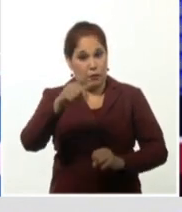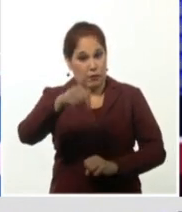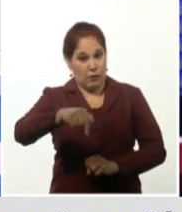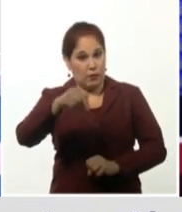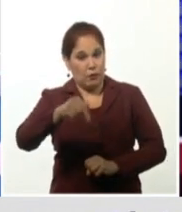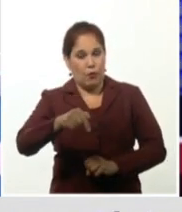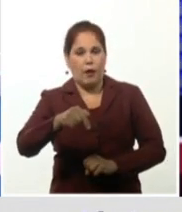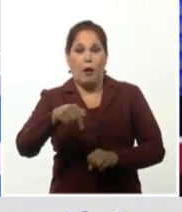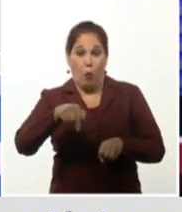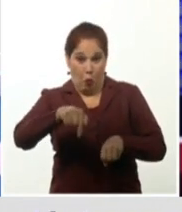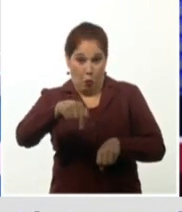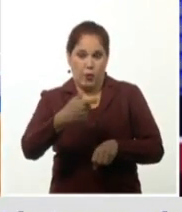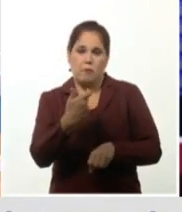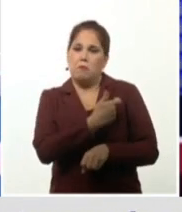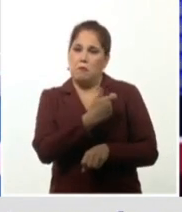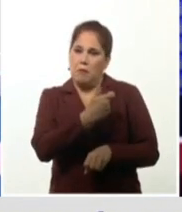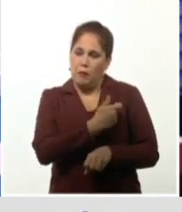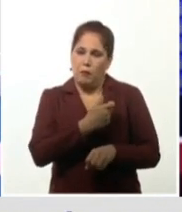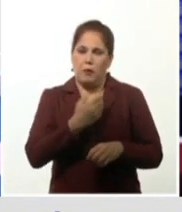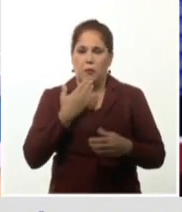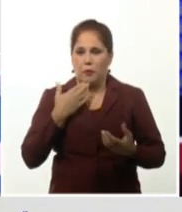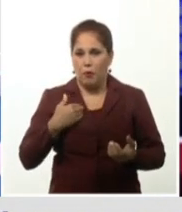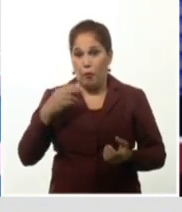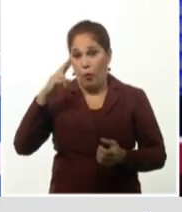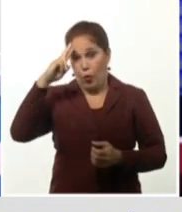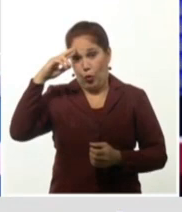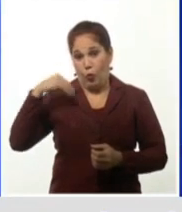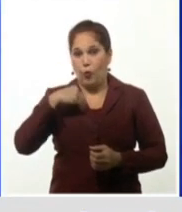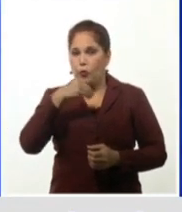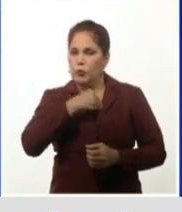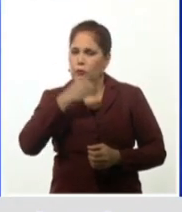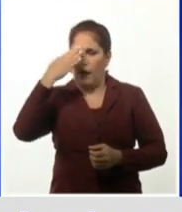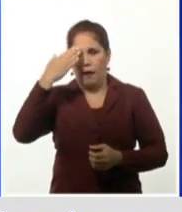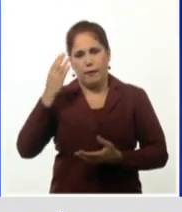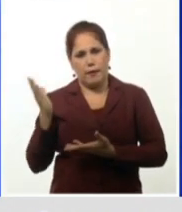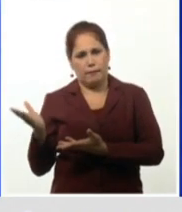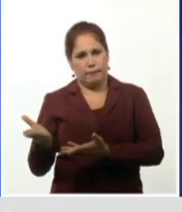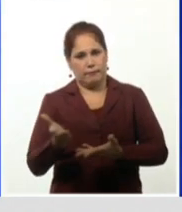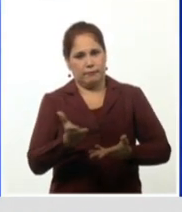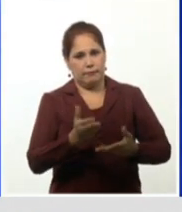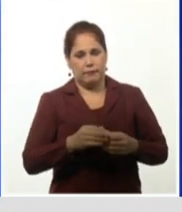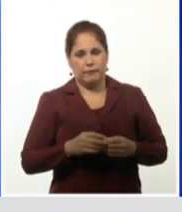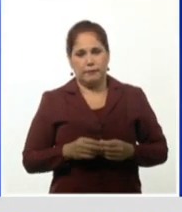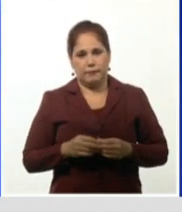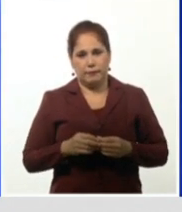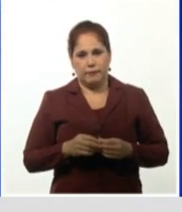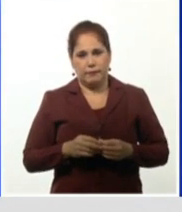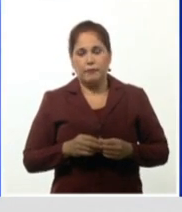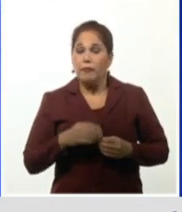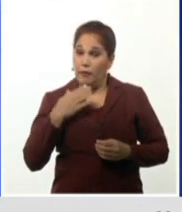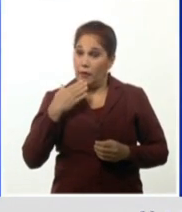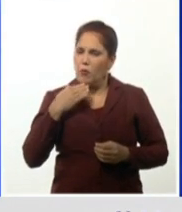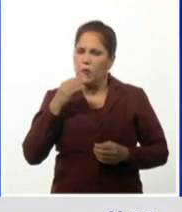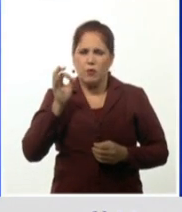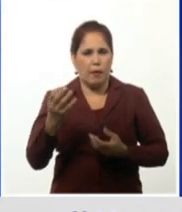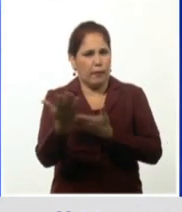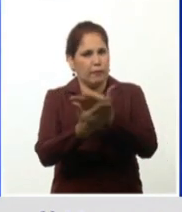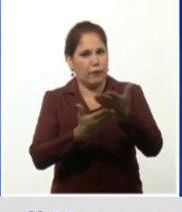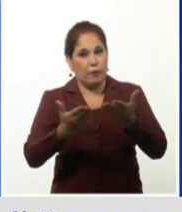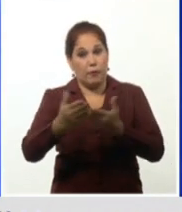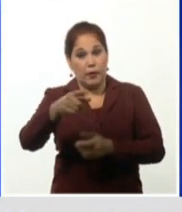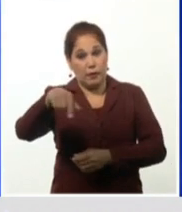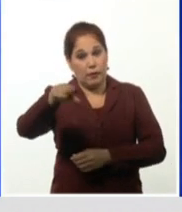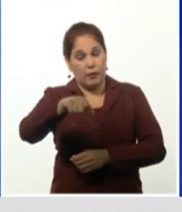el comportamiento de la enfermedad. A la doctora agradecerle siempre su presencia en nuestro estudio. Nos place mucho siempre compartir aquí con